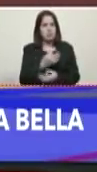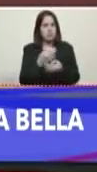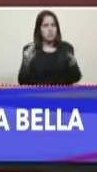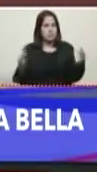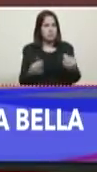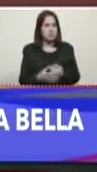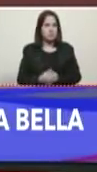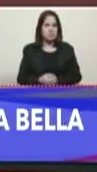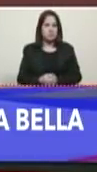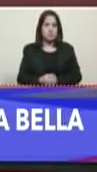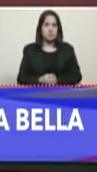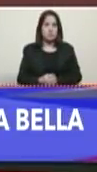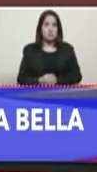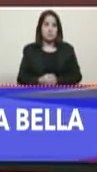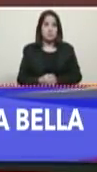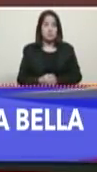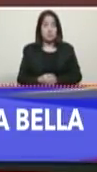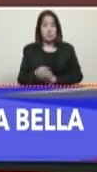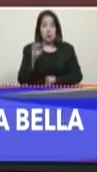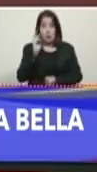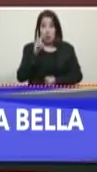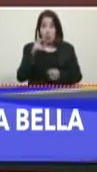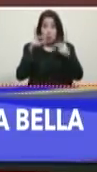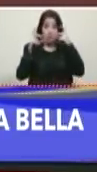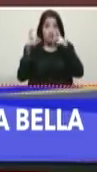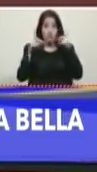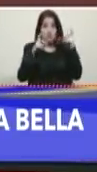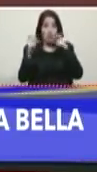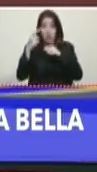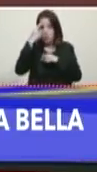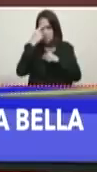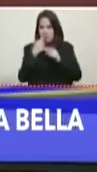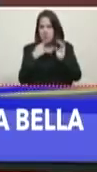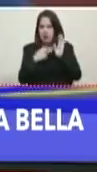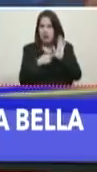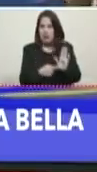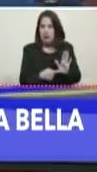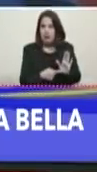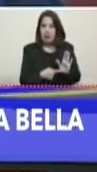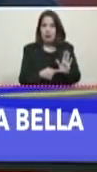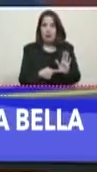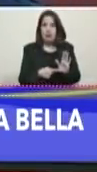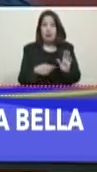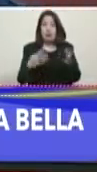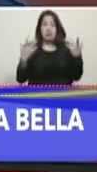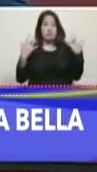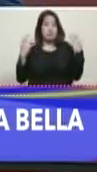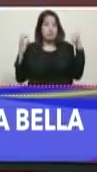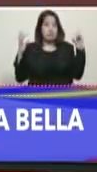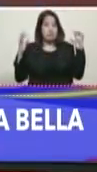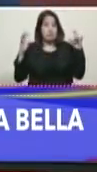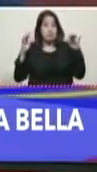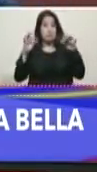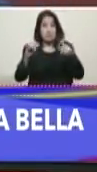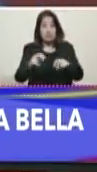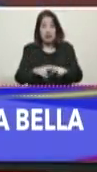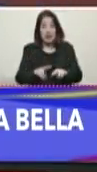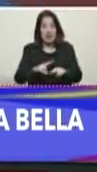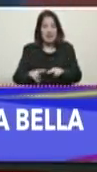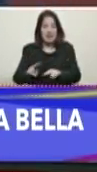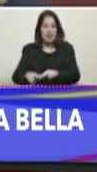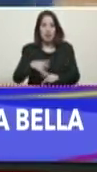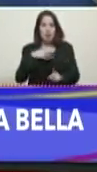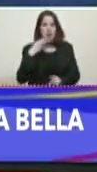ha recorrido en yo vi las imágenes a los lugares que fueron miles de niños niñas y jóvenes pero miles